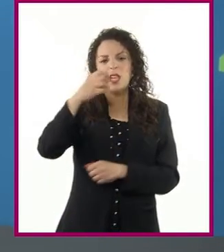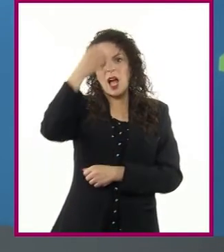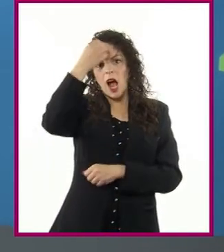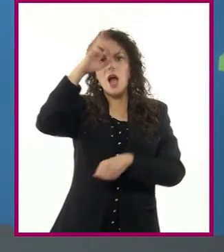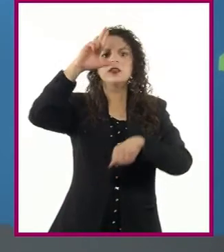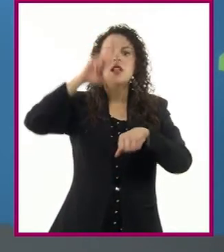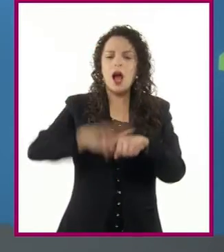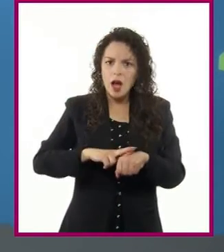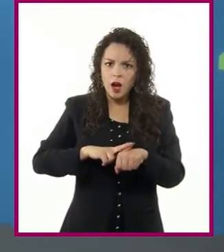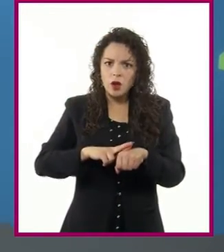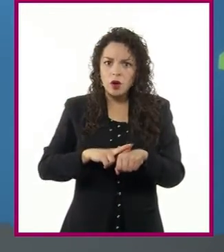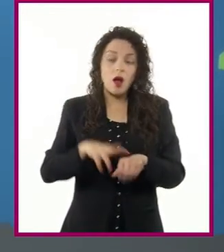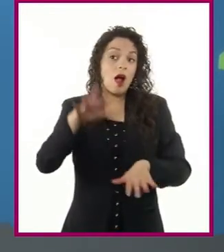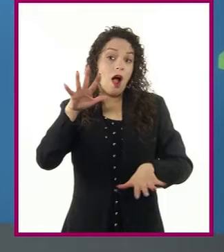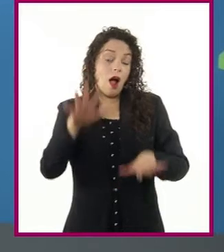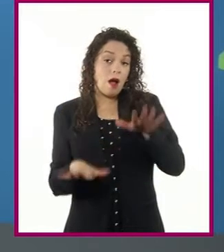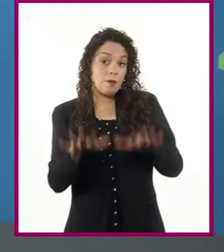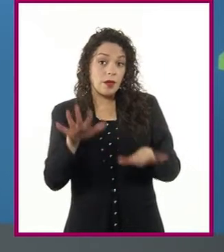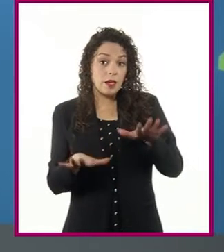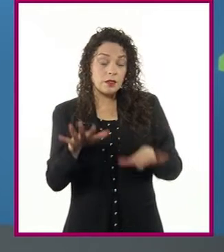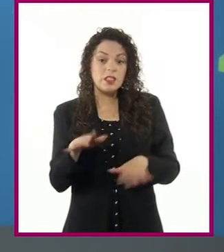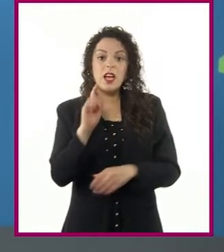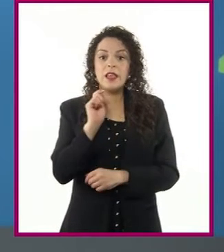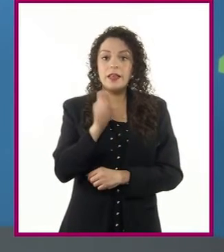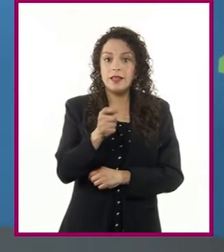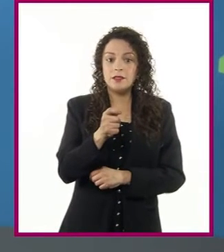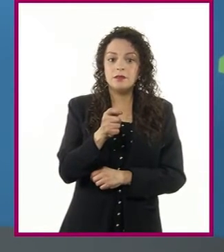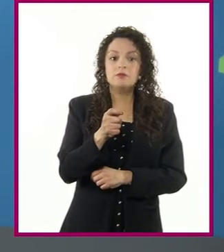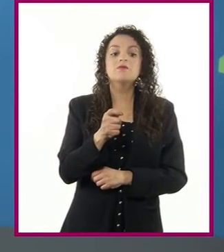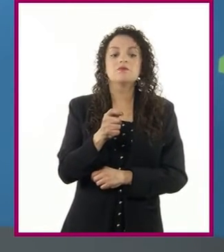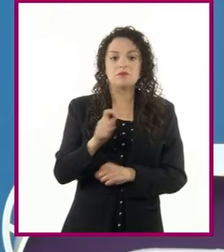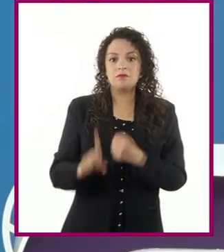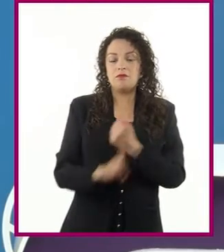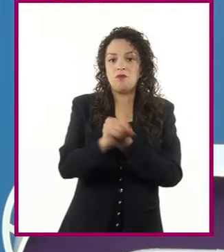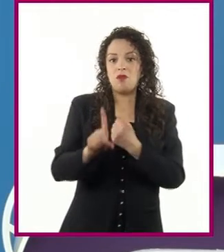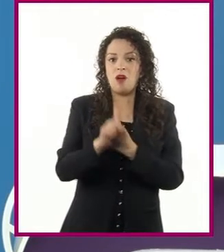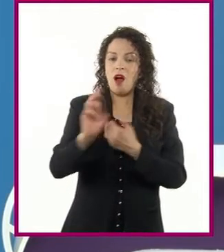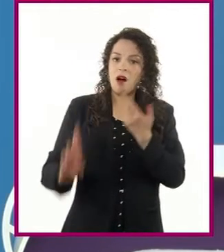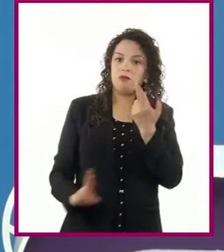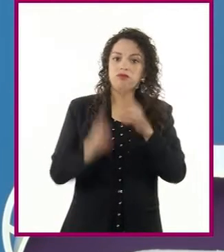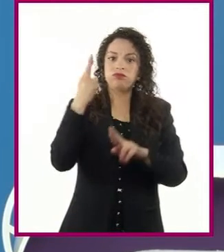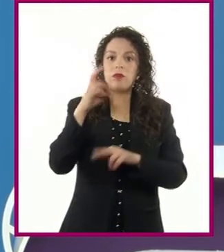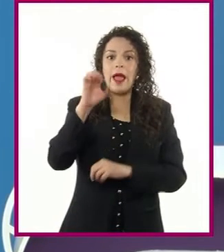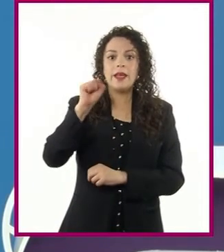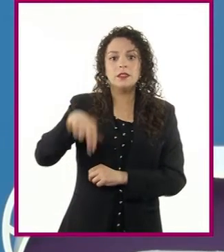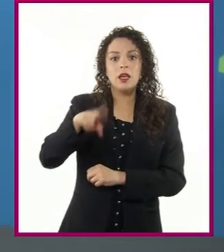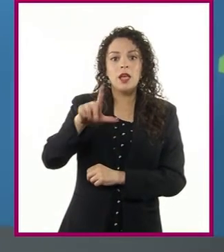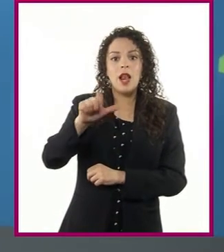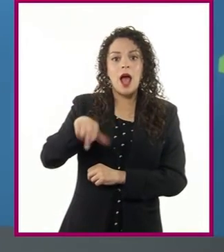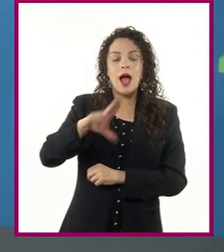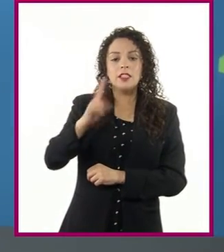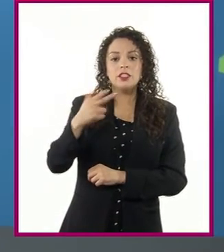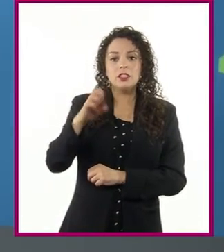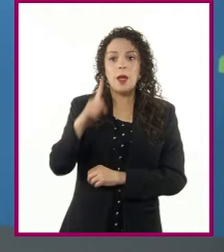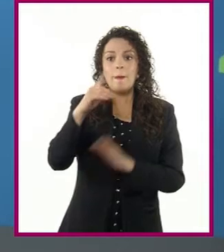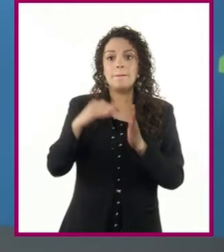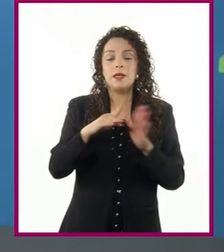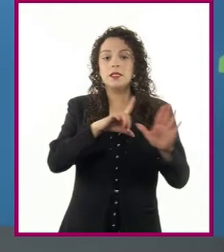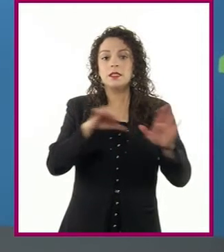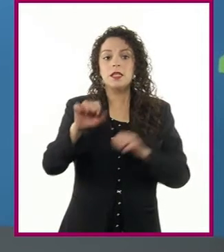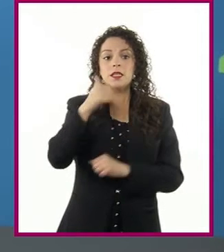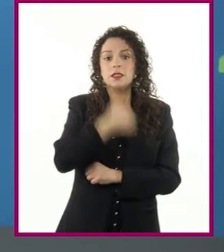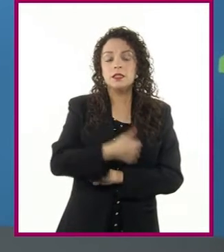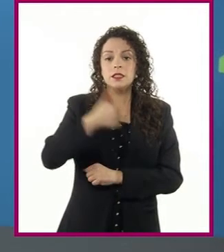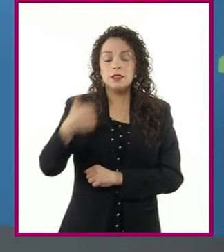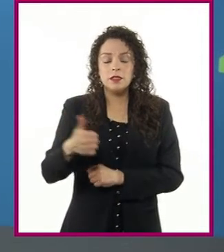lo que, en ocasiones, propiciaron levantamientos como el motín de Esquilache en 1766,